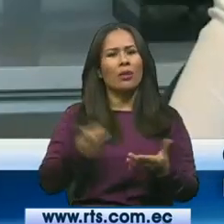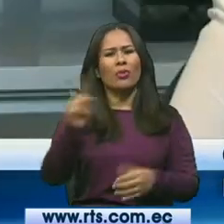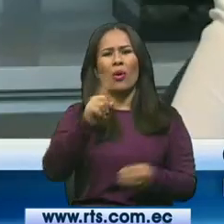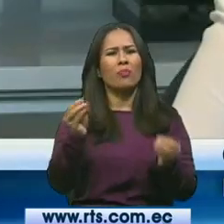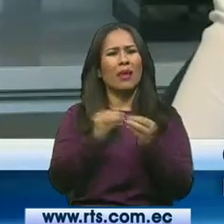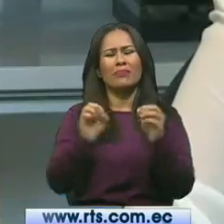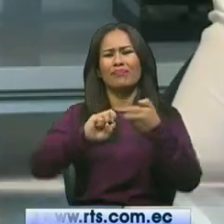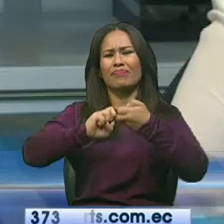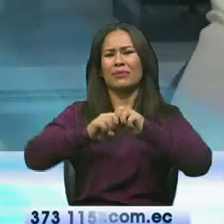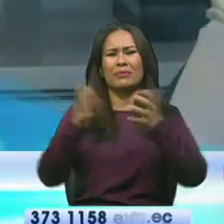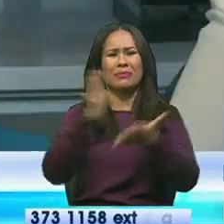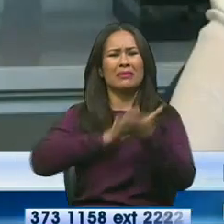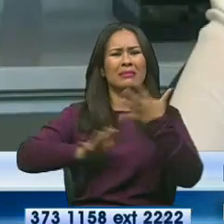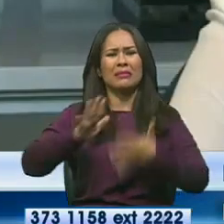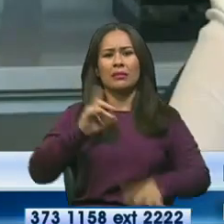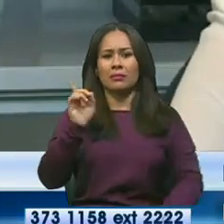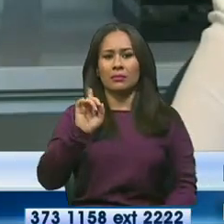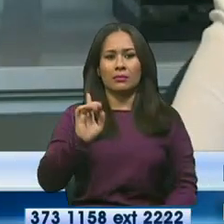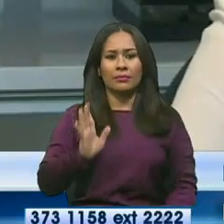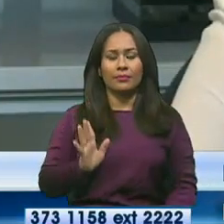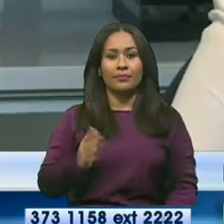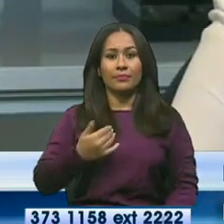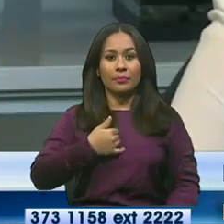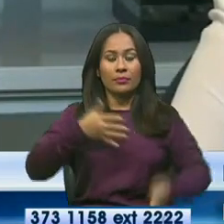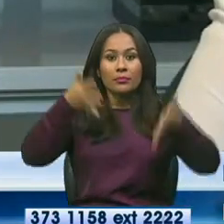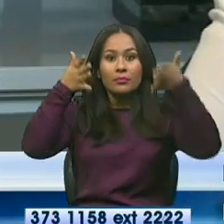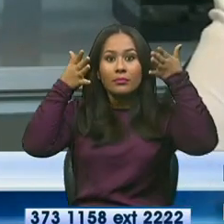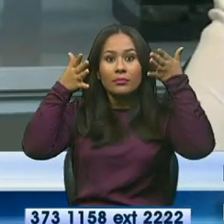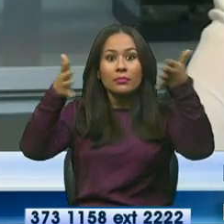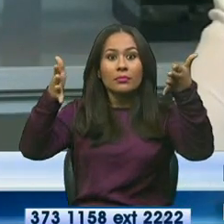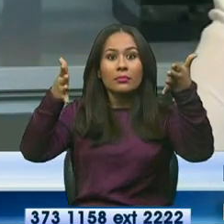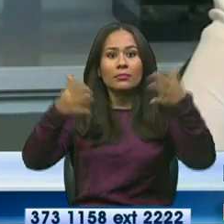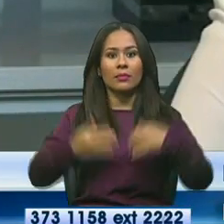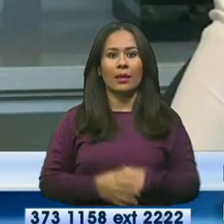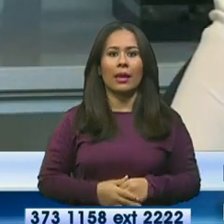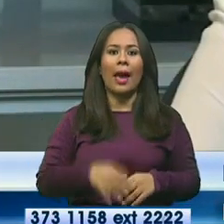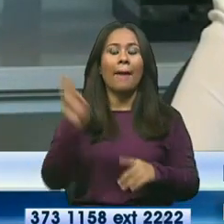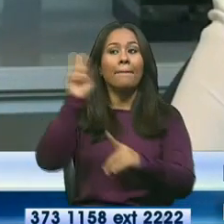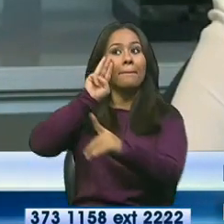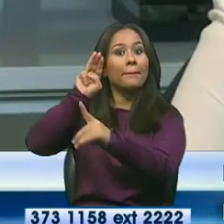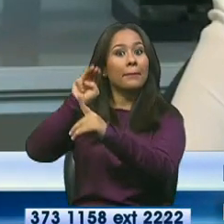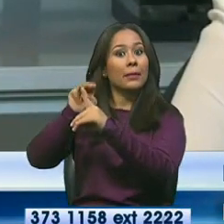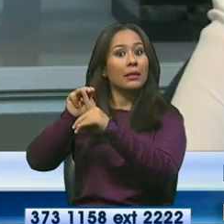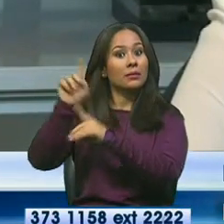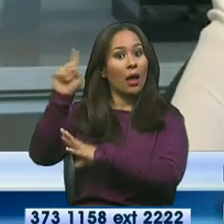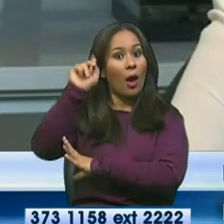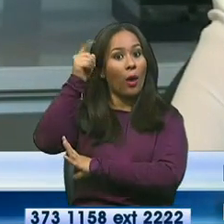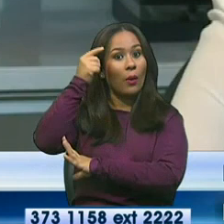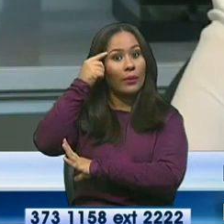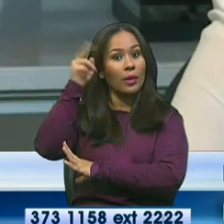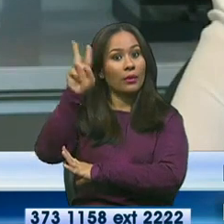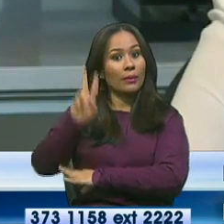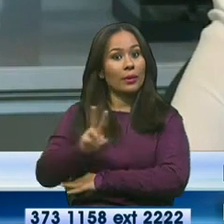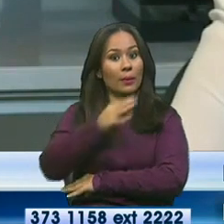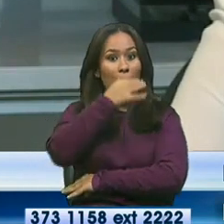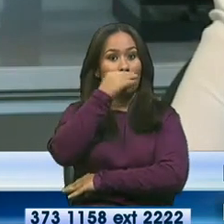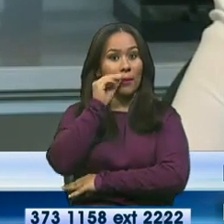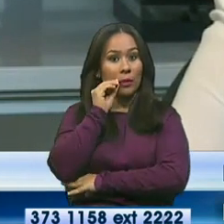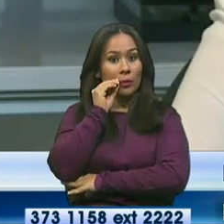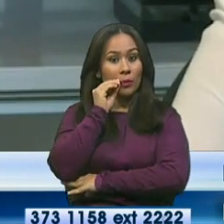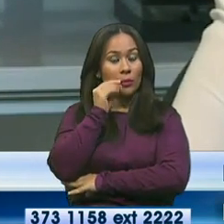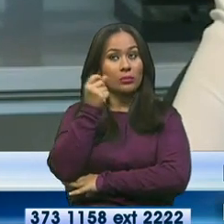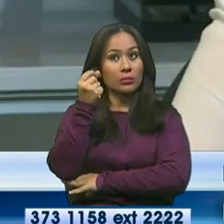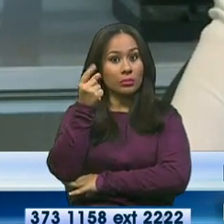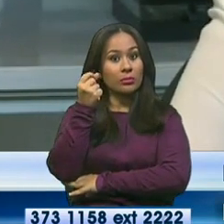fondo, directamente también, le están mandando un mensaje al gobierno del presidente Maduro en el